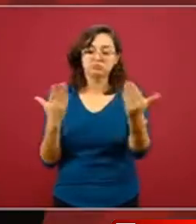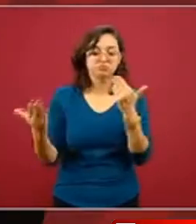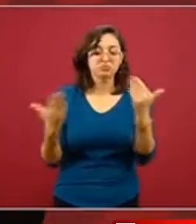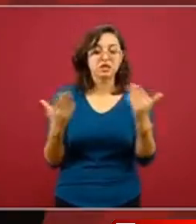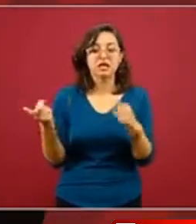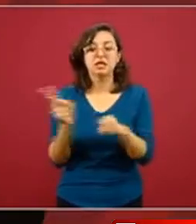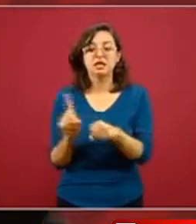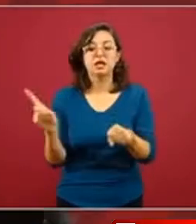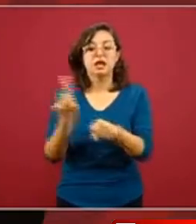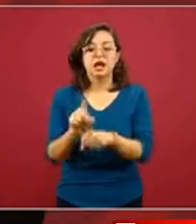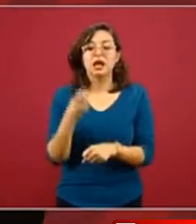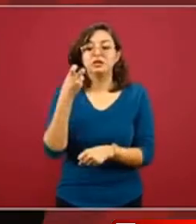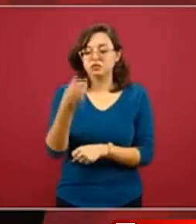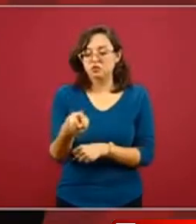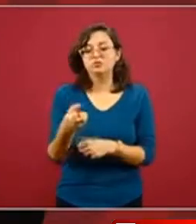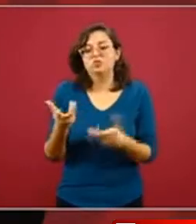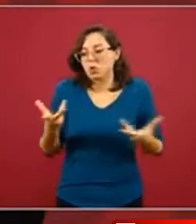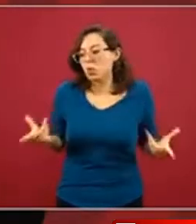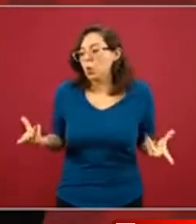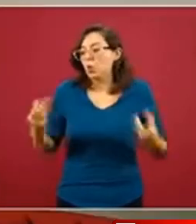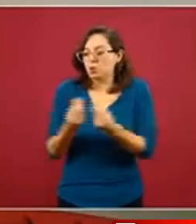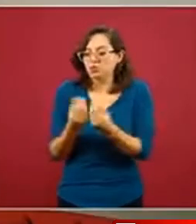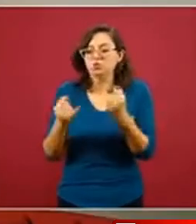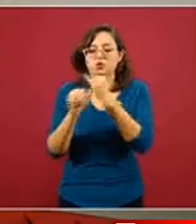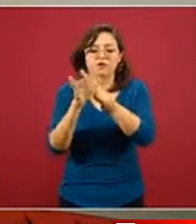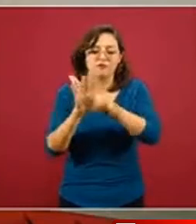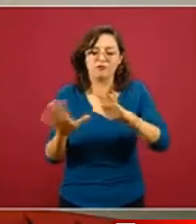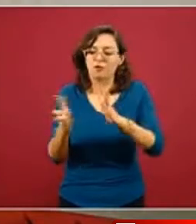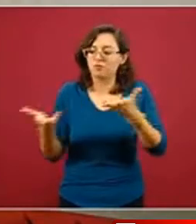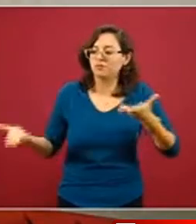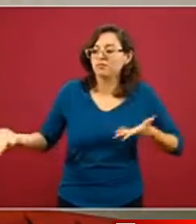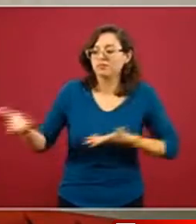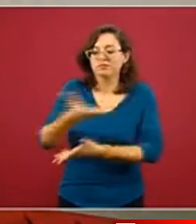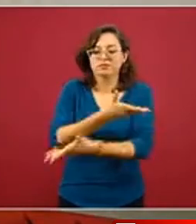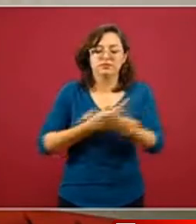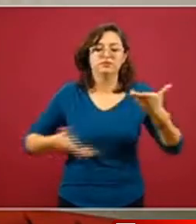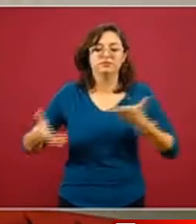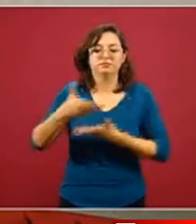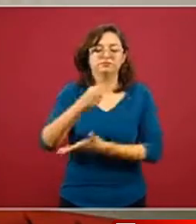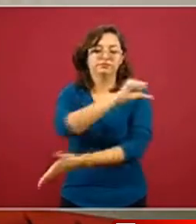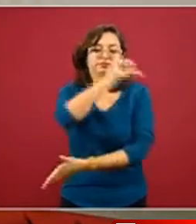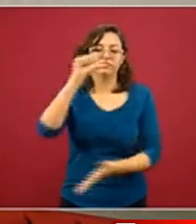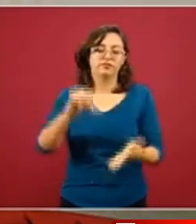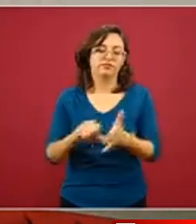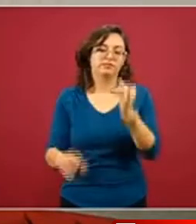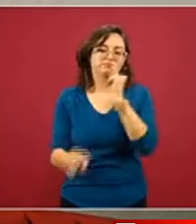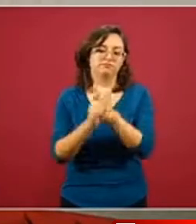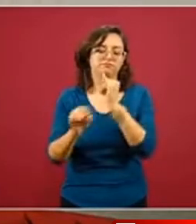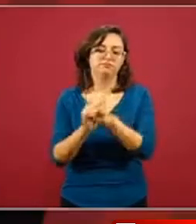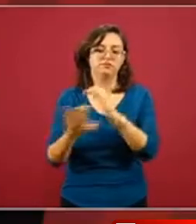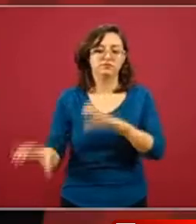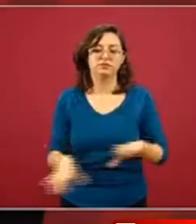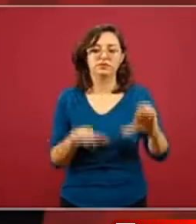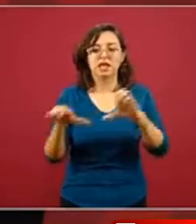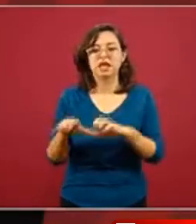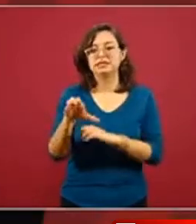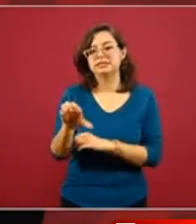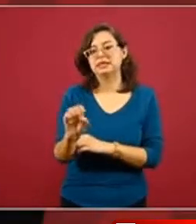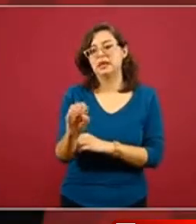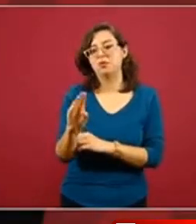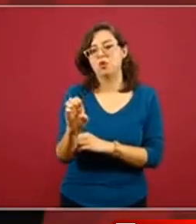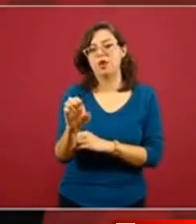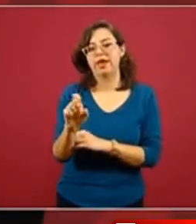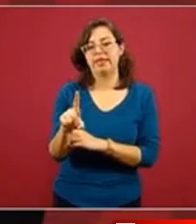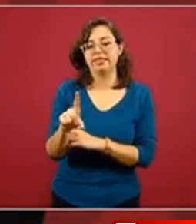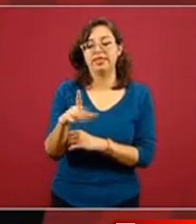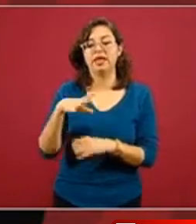hospitalarias. Nació precisamente de esta colaboración con el Centro Virtual de Operación en Emergencias, el CEBOED,